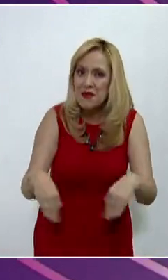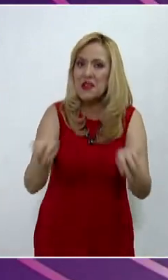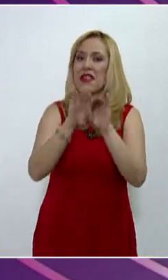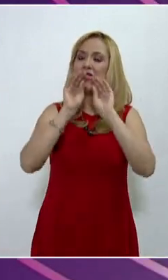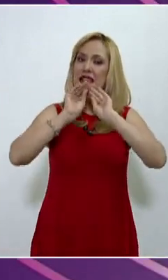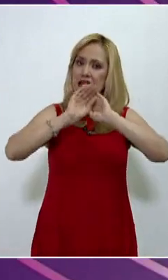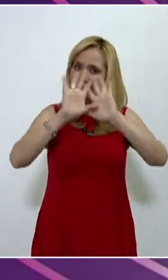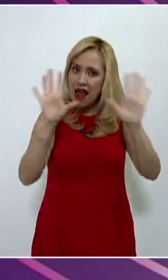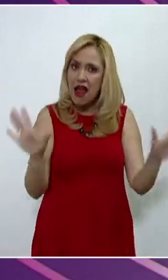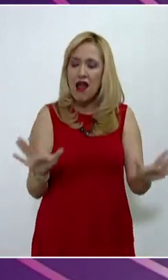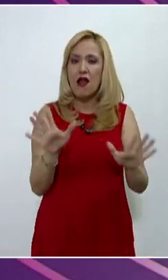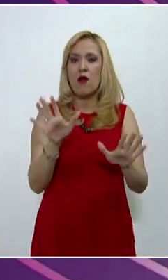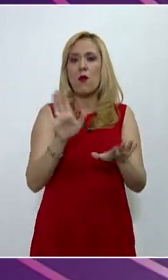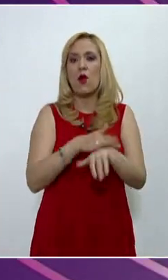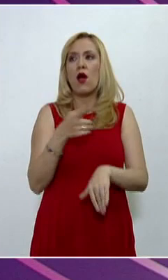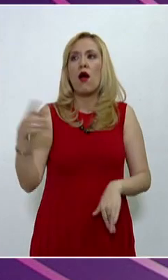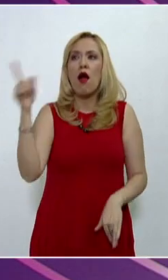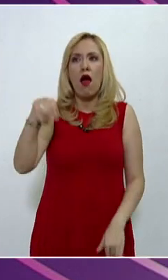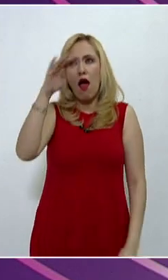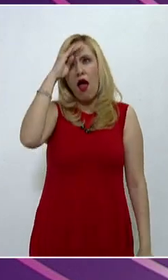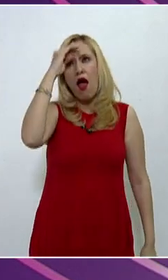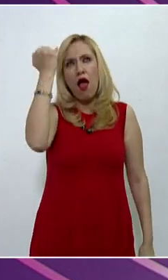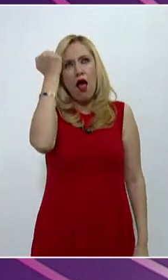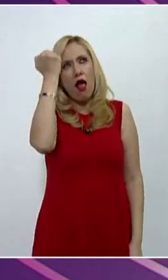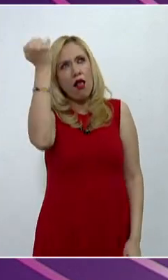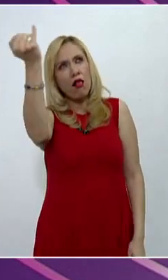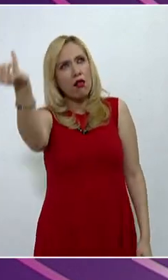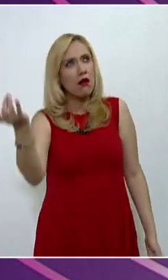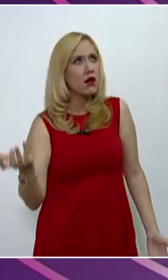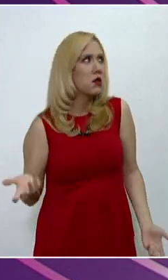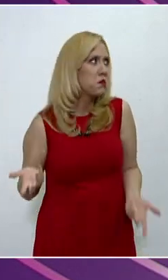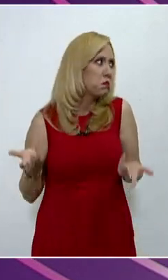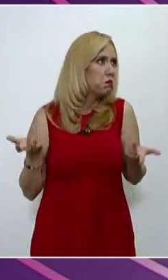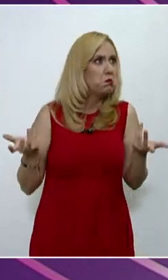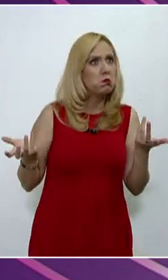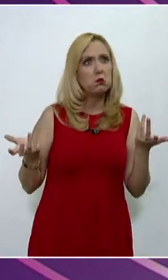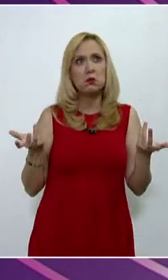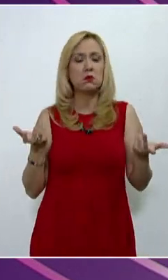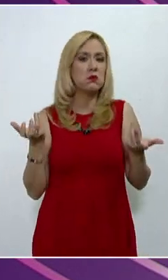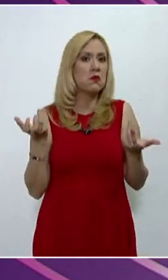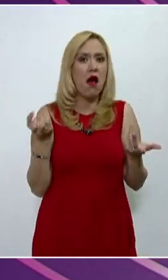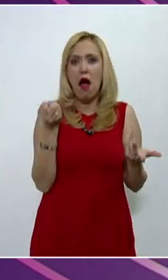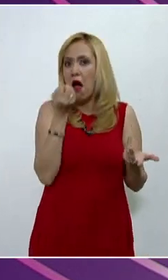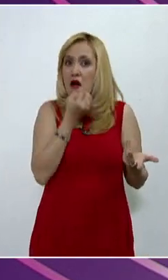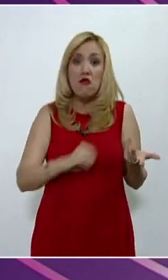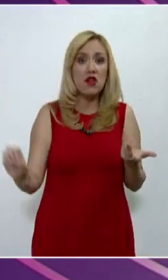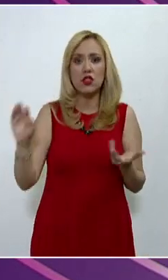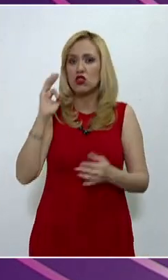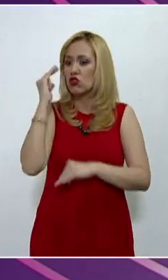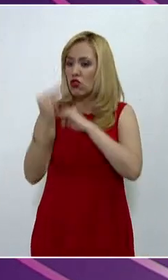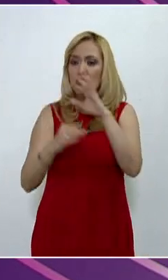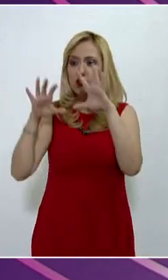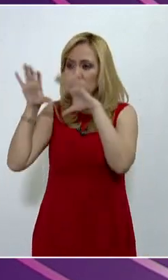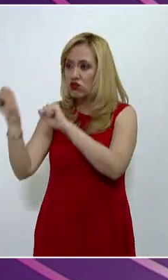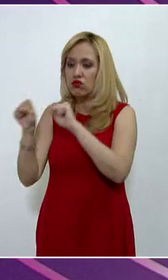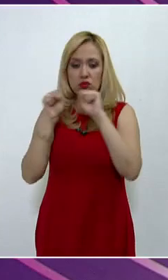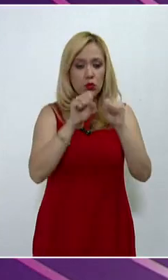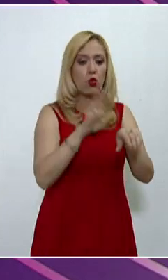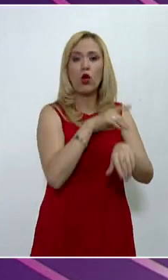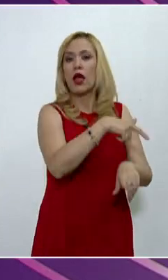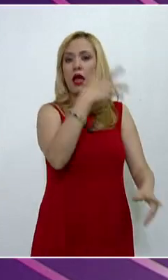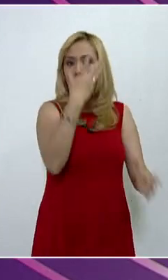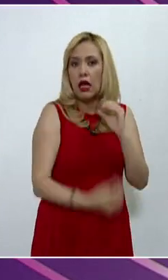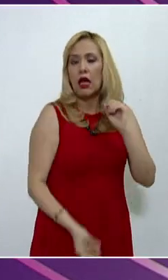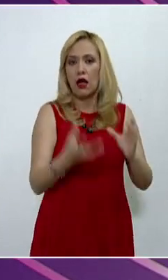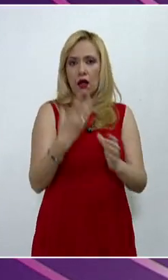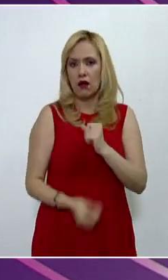justamente como que hay una concepción o percepción de que la regla es que los procesados se van a fugar y que entonces